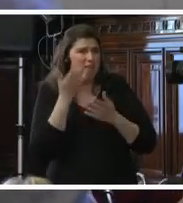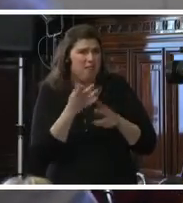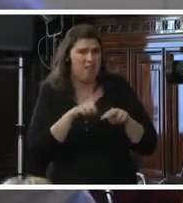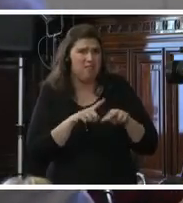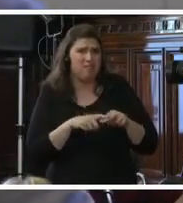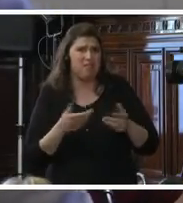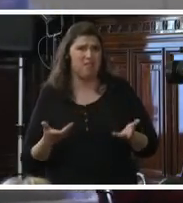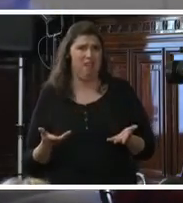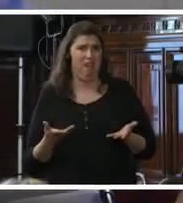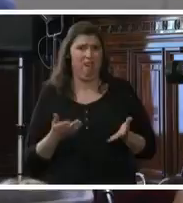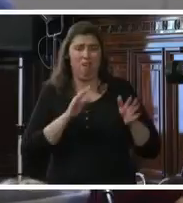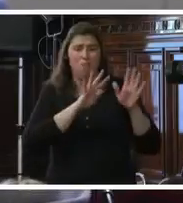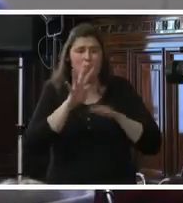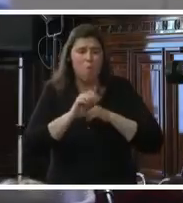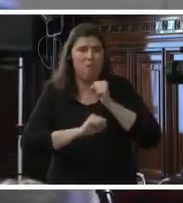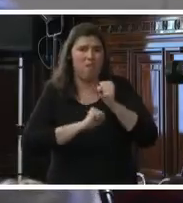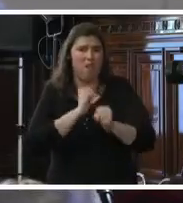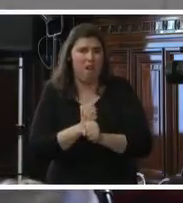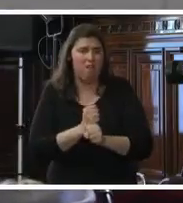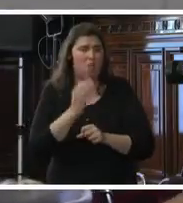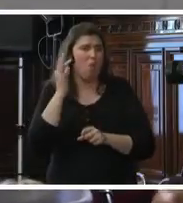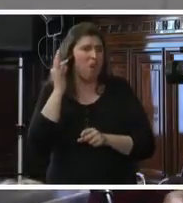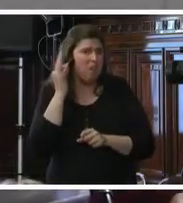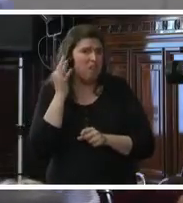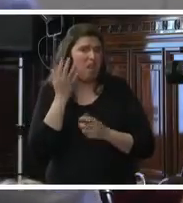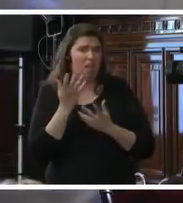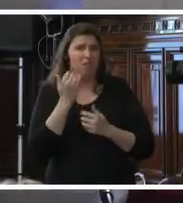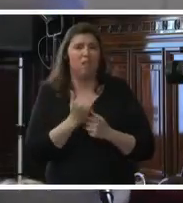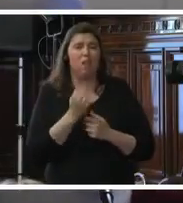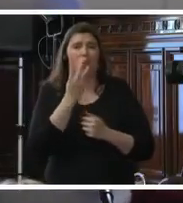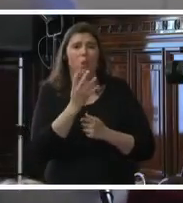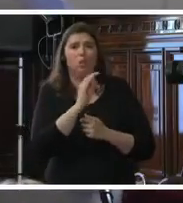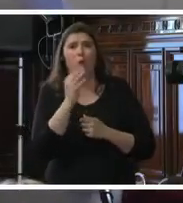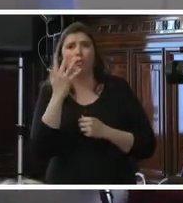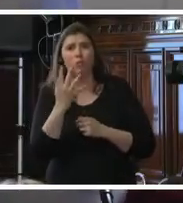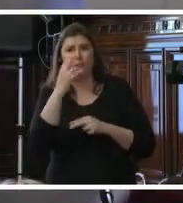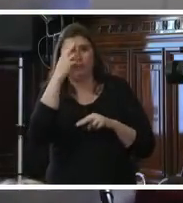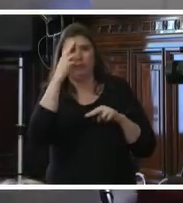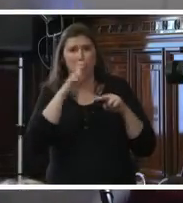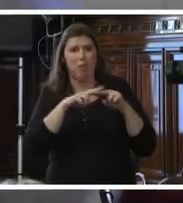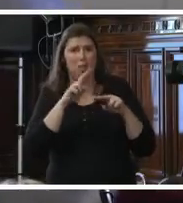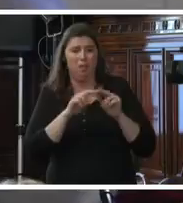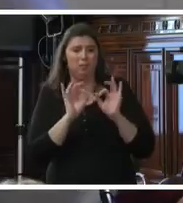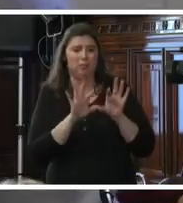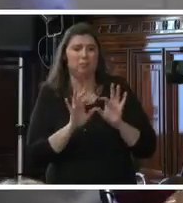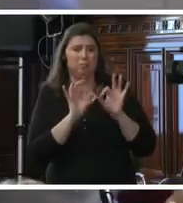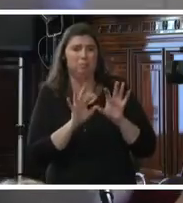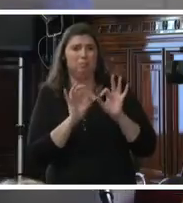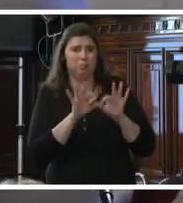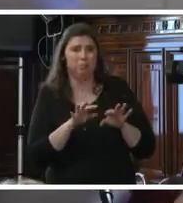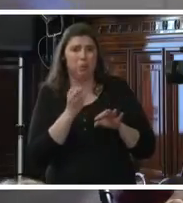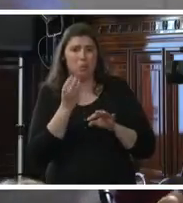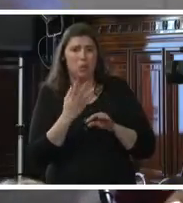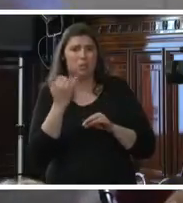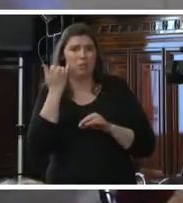casos de niñas de 9 años que tienen 4 o 5 enfermedades de transmisión sexual porque se las